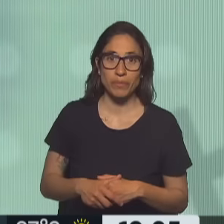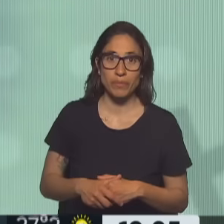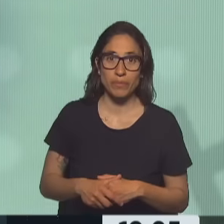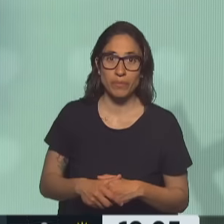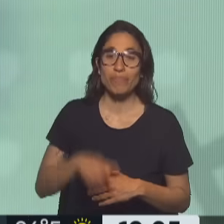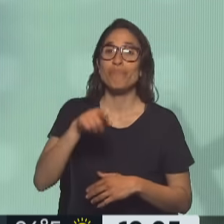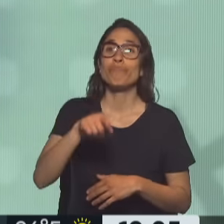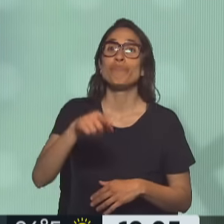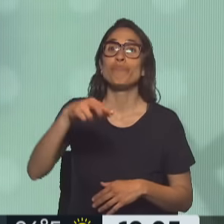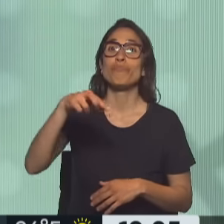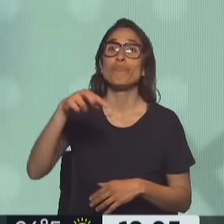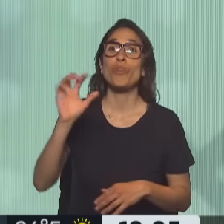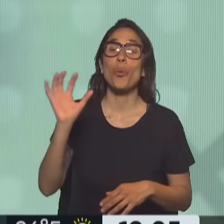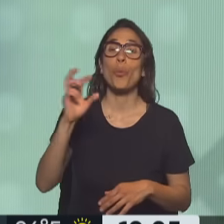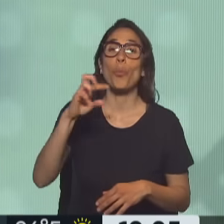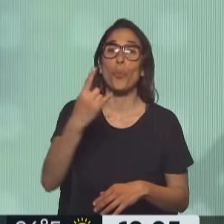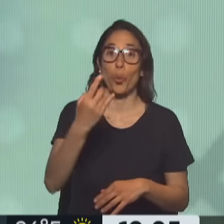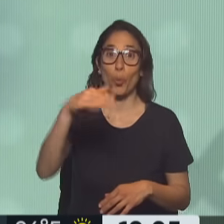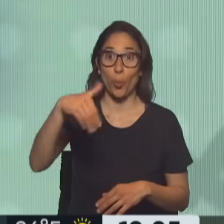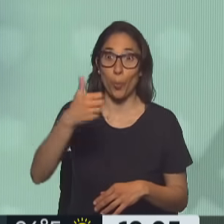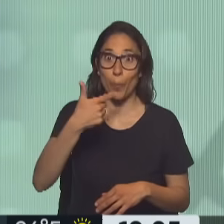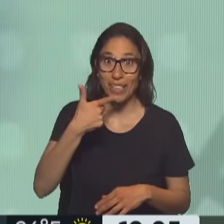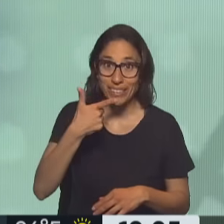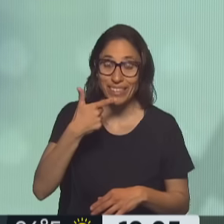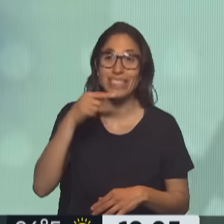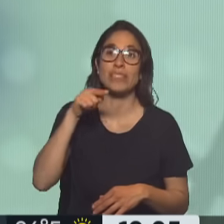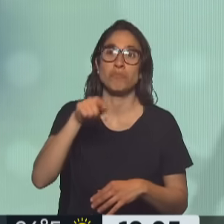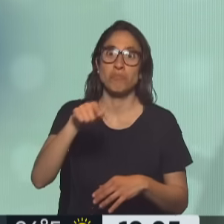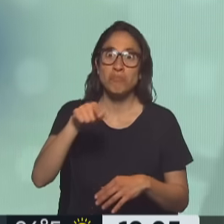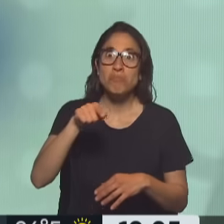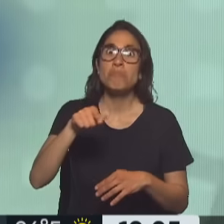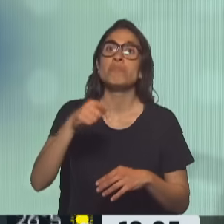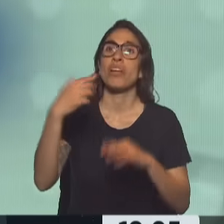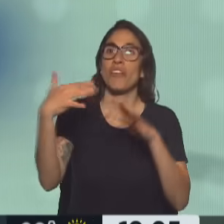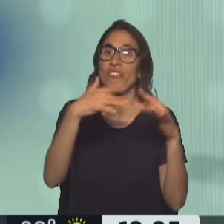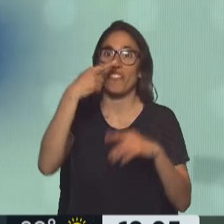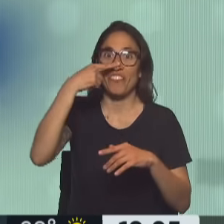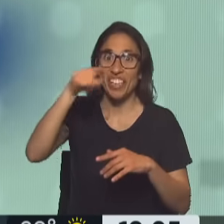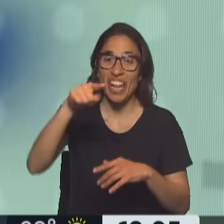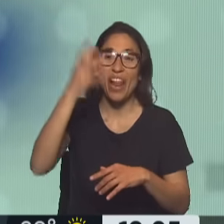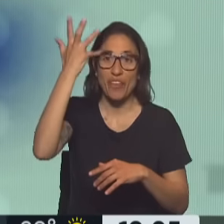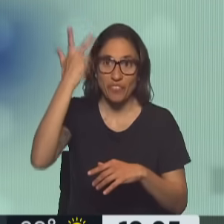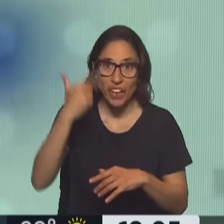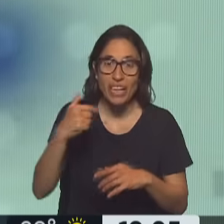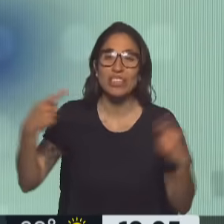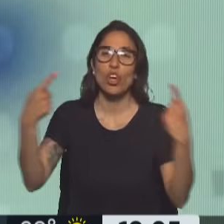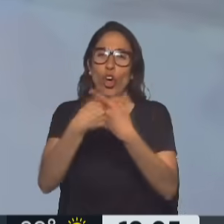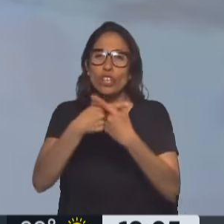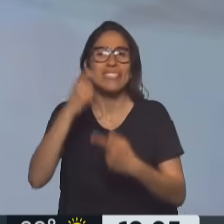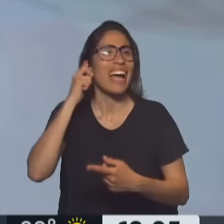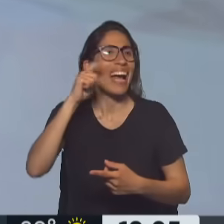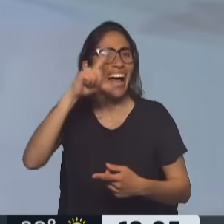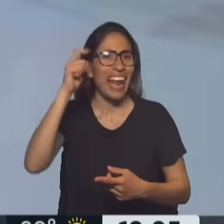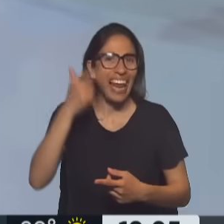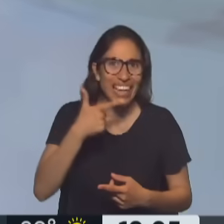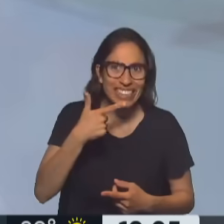Messi, los Pumas heroicos semifinalistas en el Mundial de Francia. Un partido dificilísimo, muy duro ante Gales, pero Juan Carlos salió toda